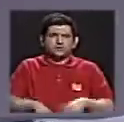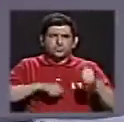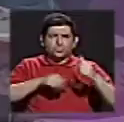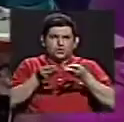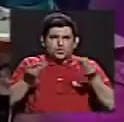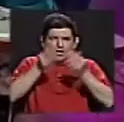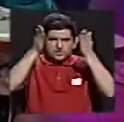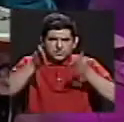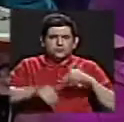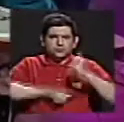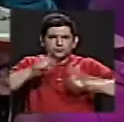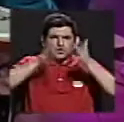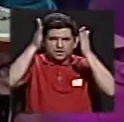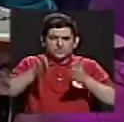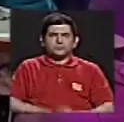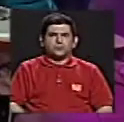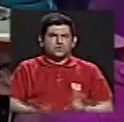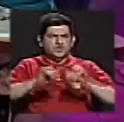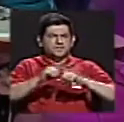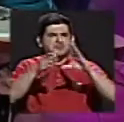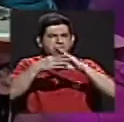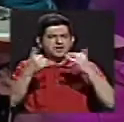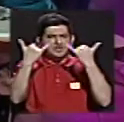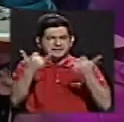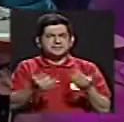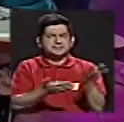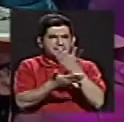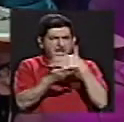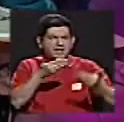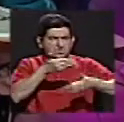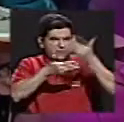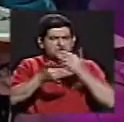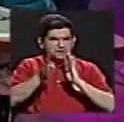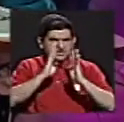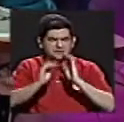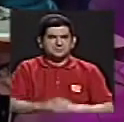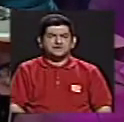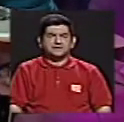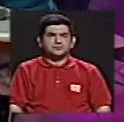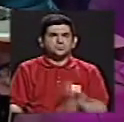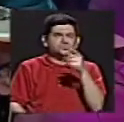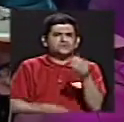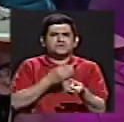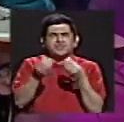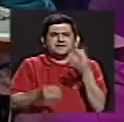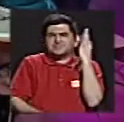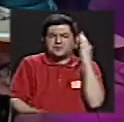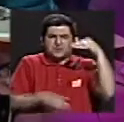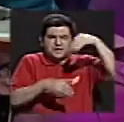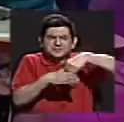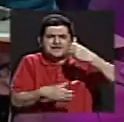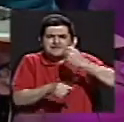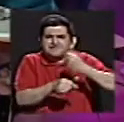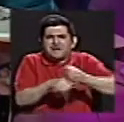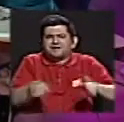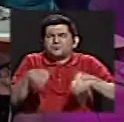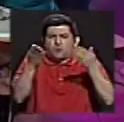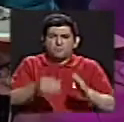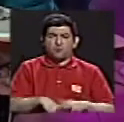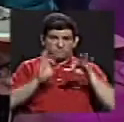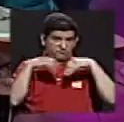comentarios. Aquí habían unas que ya más o menos se decía, ¿cómo hacen para las mujeres para meterse en este trabajo? ¿Es